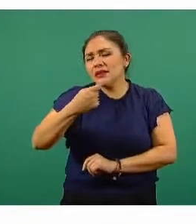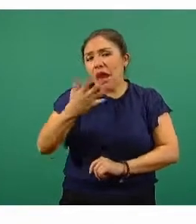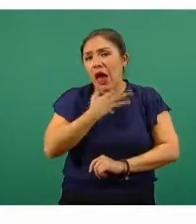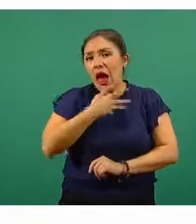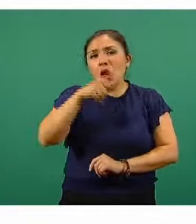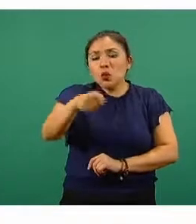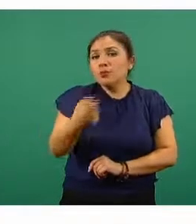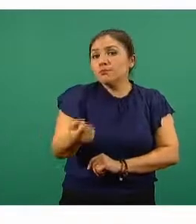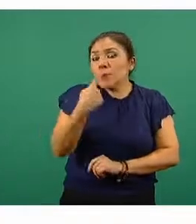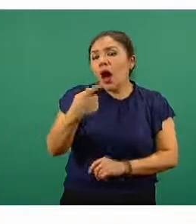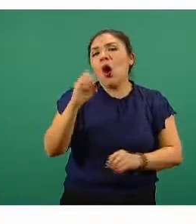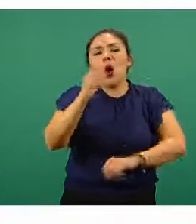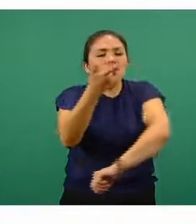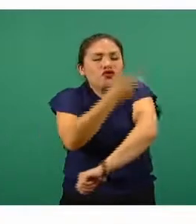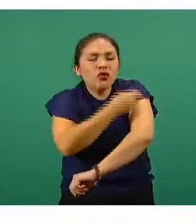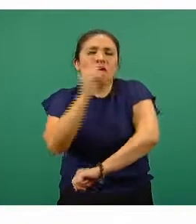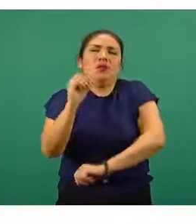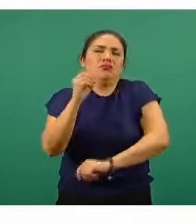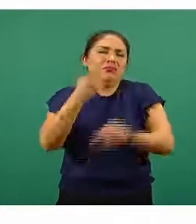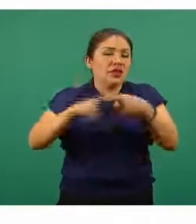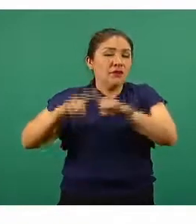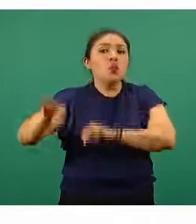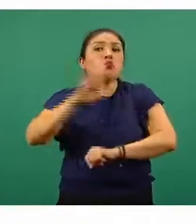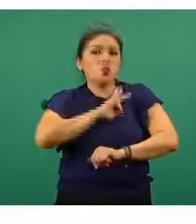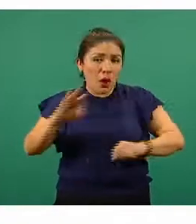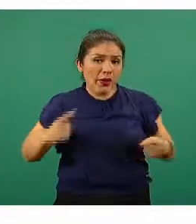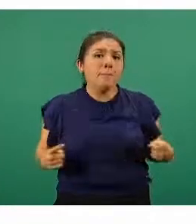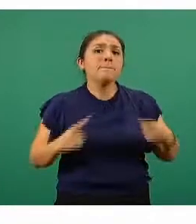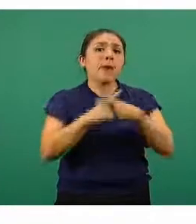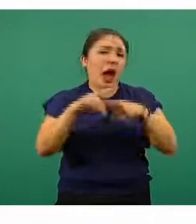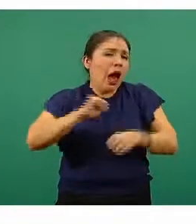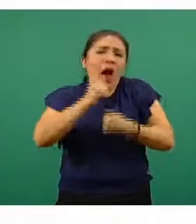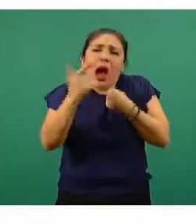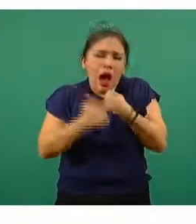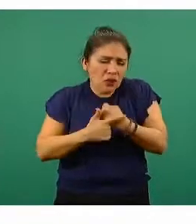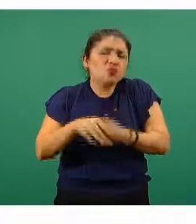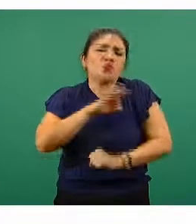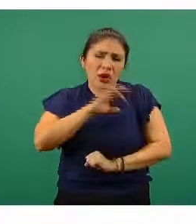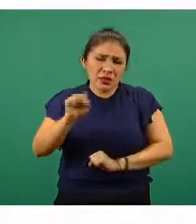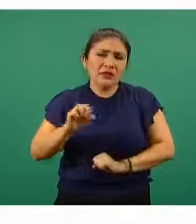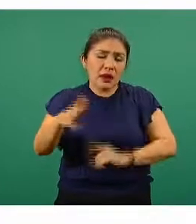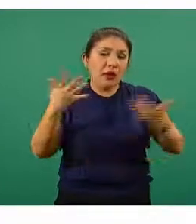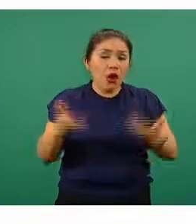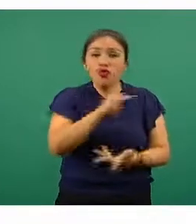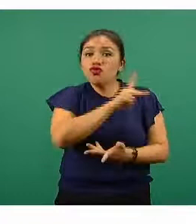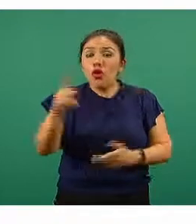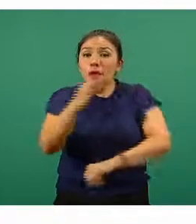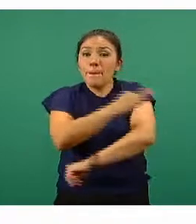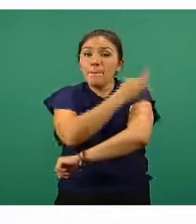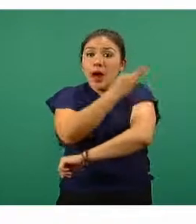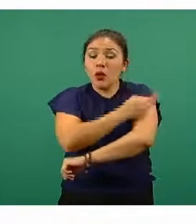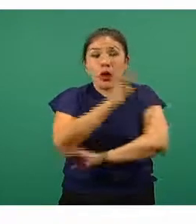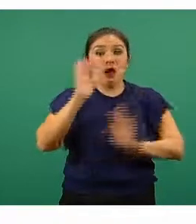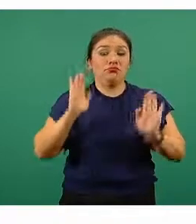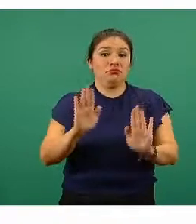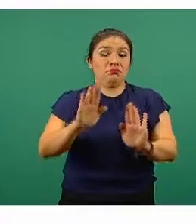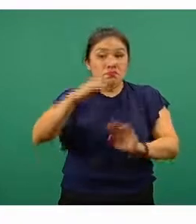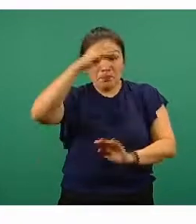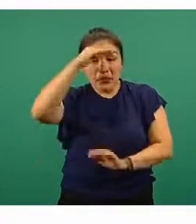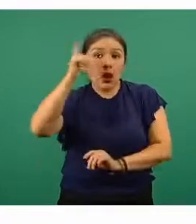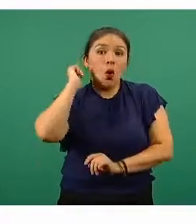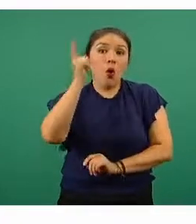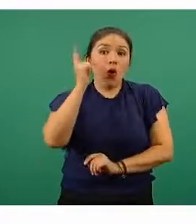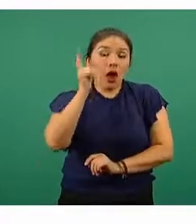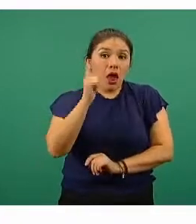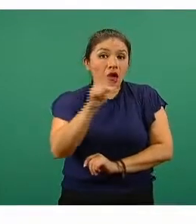que nos tomemos o nos apliquemos pueden tener eventos adversos. Entonces, todas las vacunas, esperamos que todas